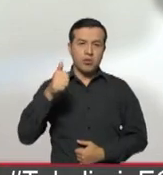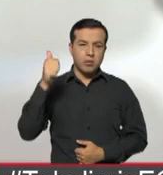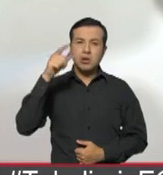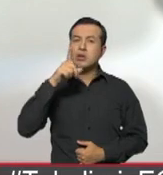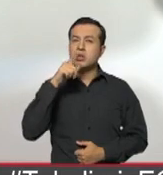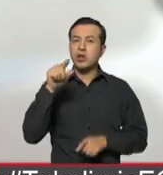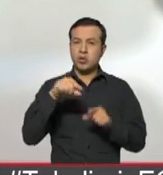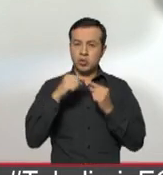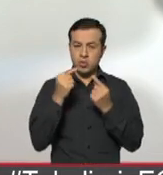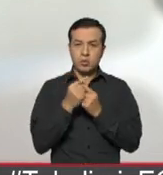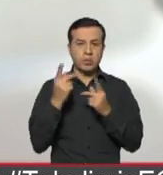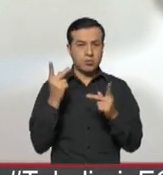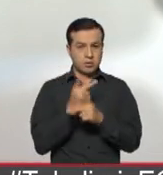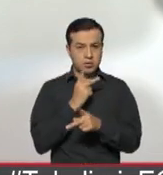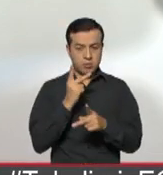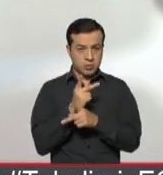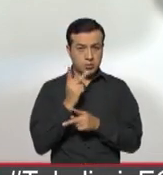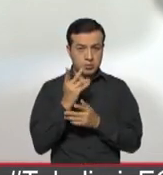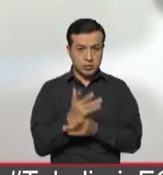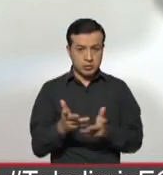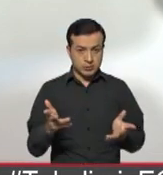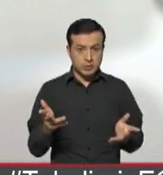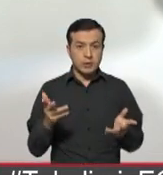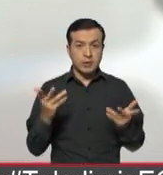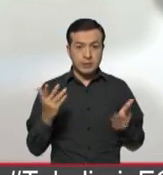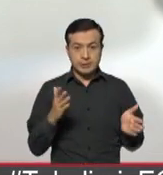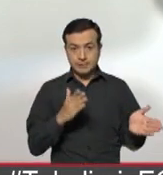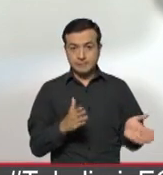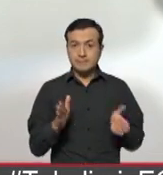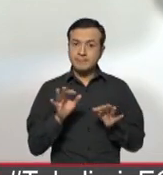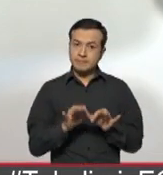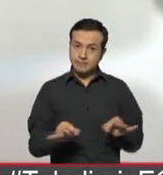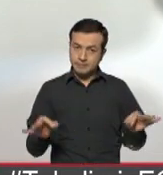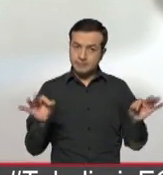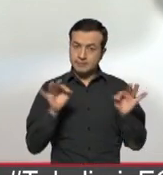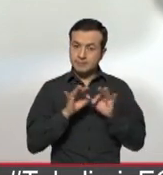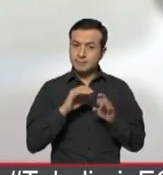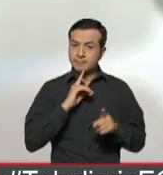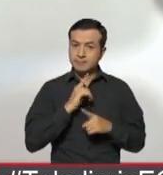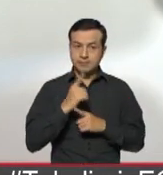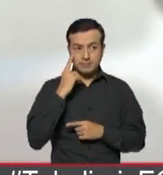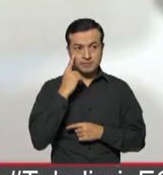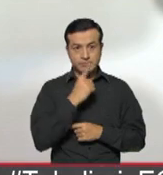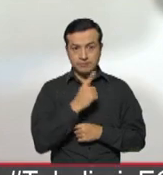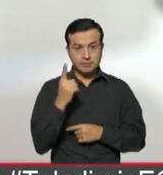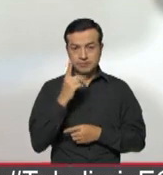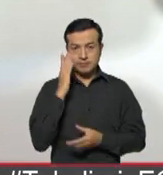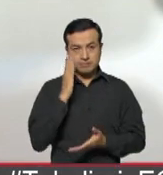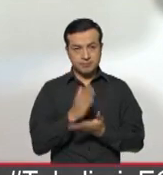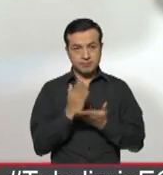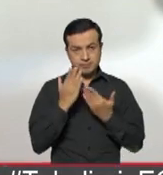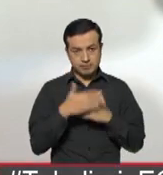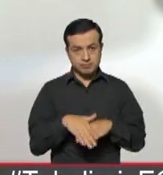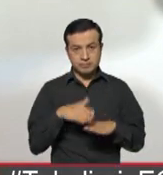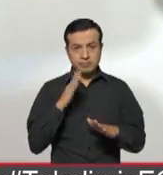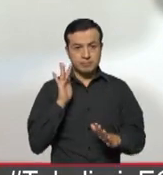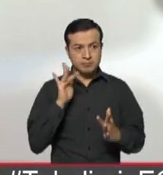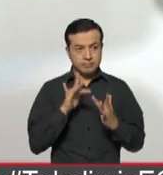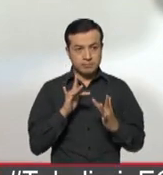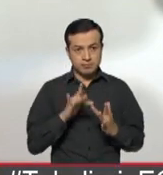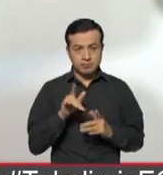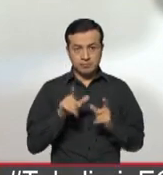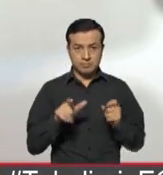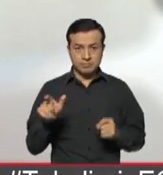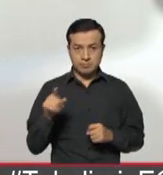porque finalmente hay una operación de bandas allí, y es importantísimo cortar el contacto que puedan tener